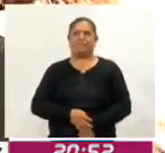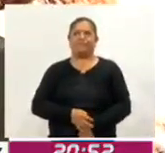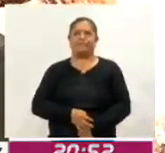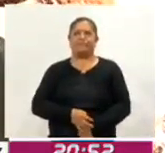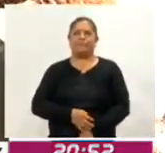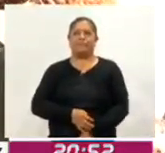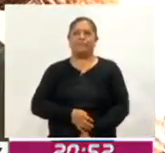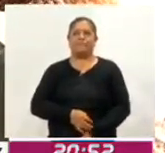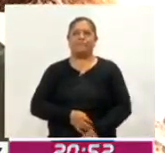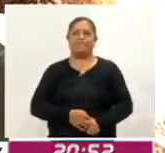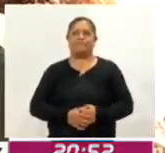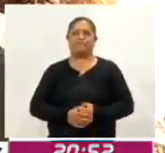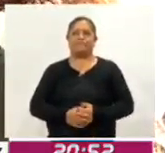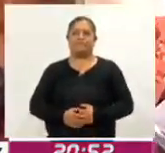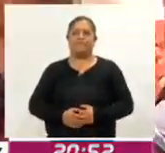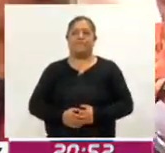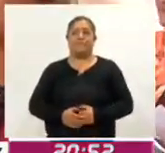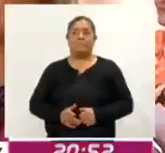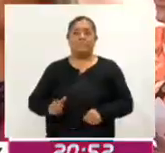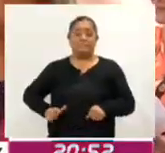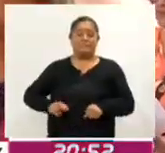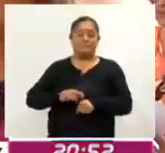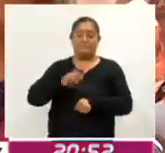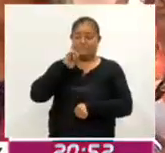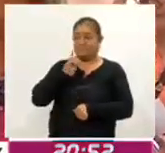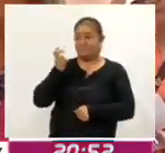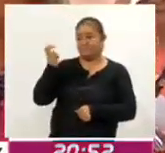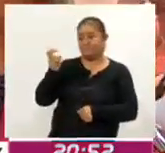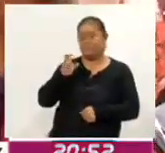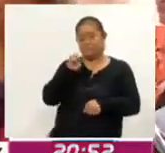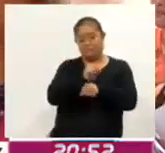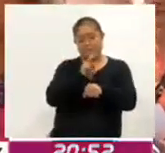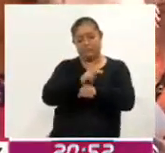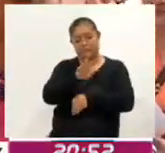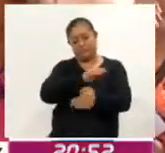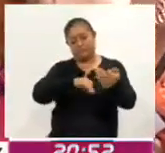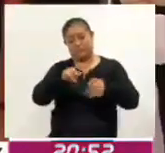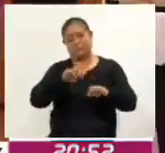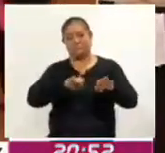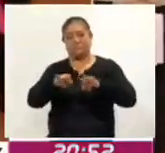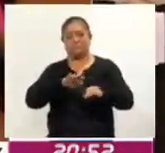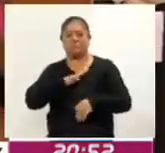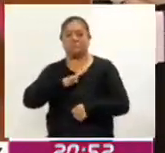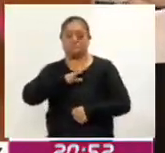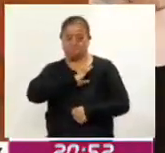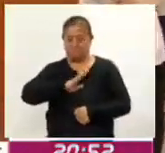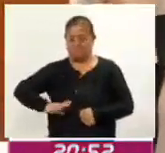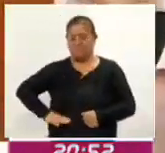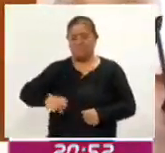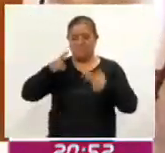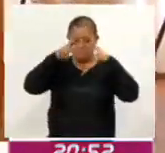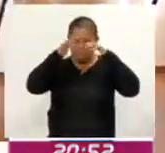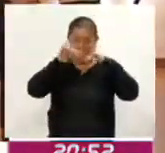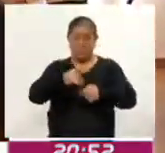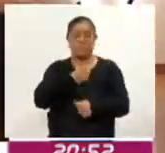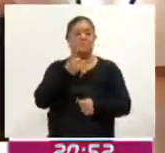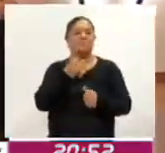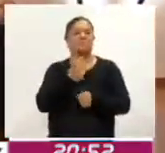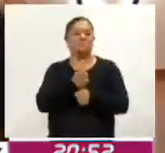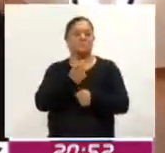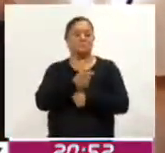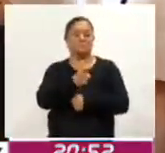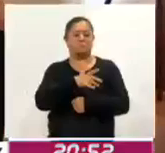La gobernadora Lorena Cuellar Cisneros supervisó las obras que se realizaron en el municipio de Huamantla. Como primer punto, constató